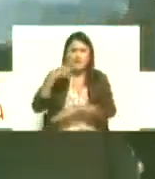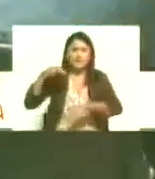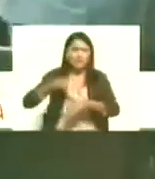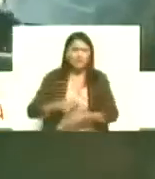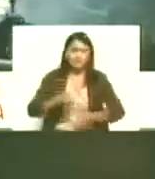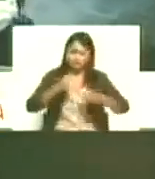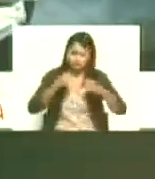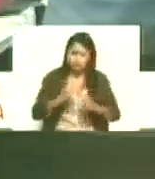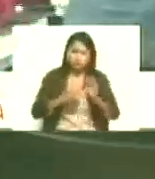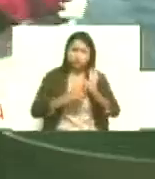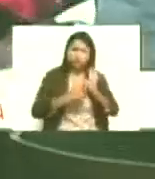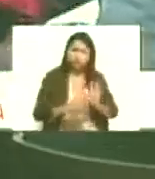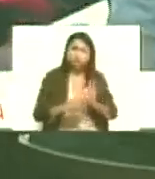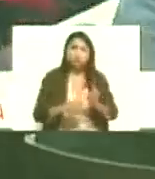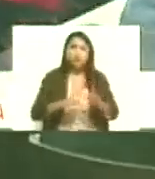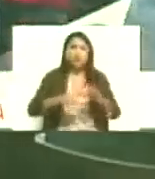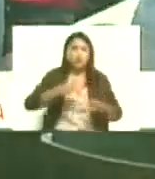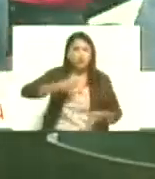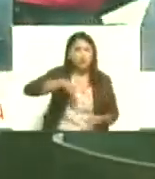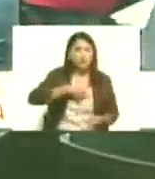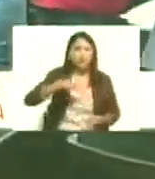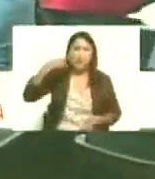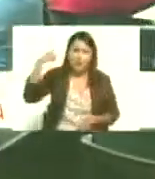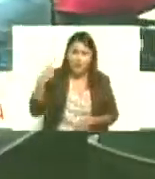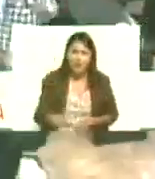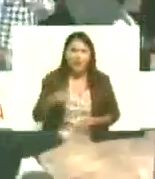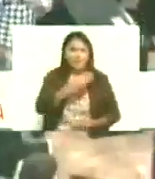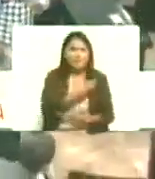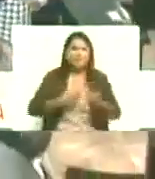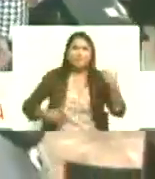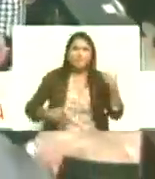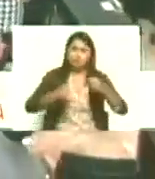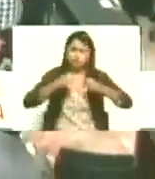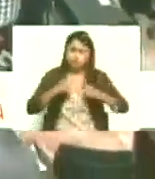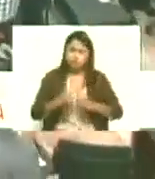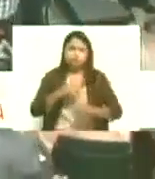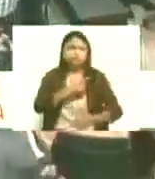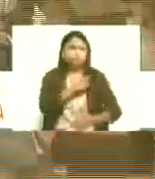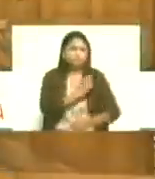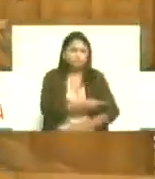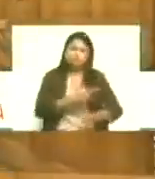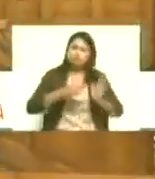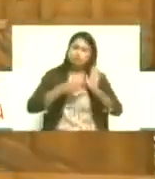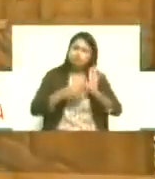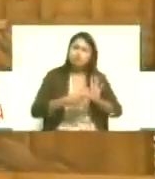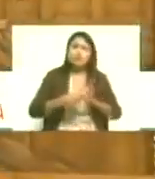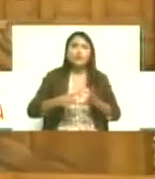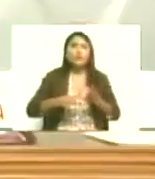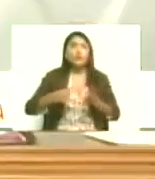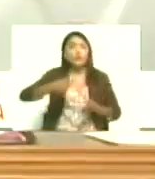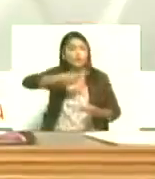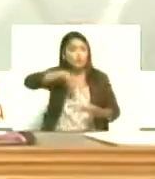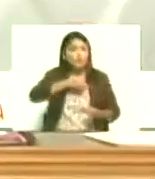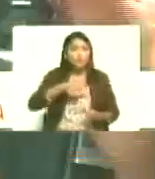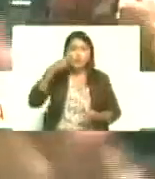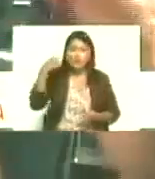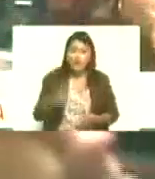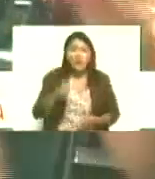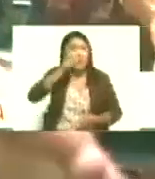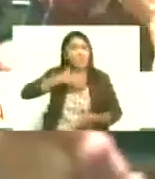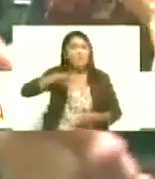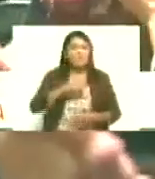dispuesto. Nosotros tenemos un presidente dispuesto. Nosotros tenemos un